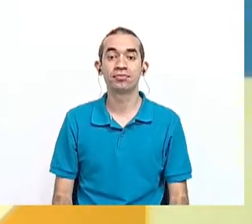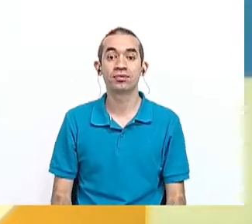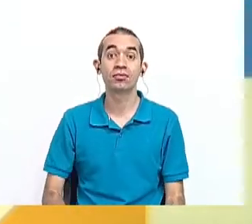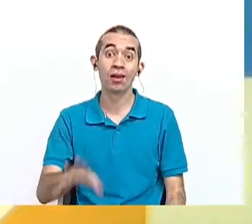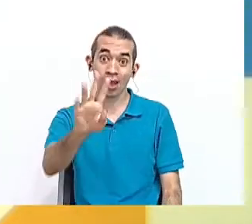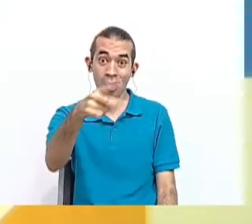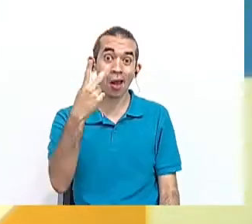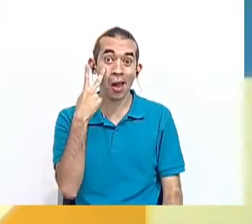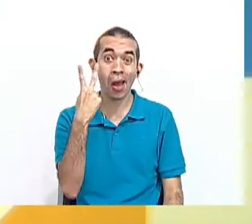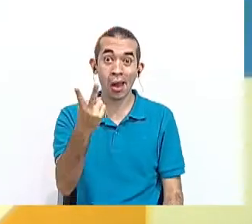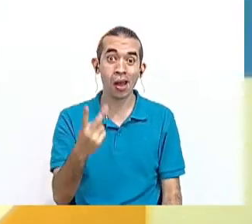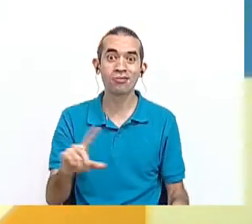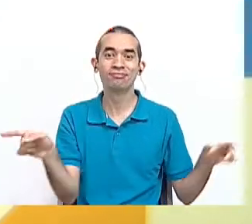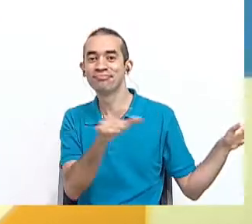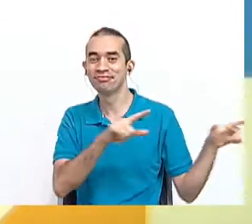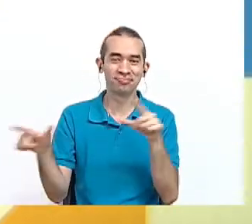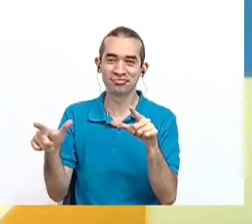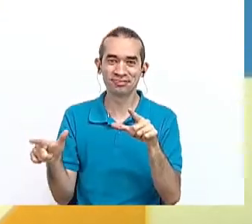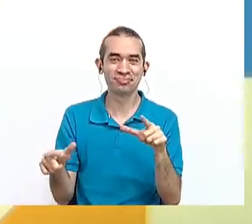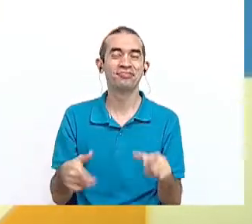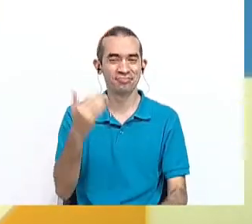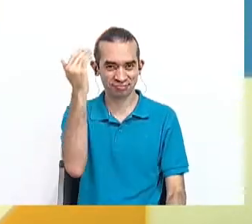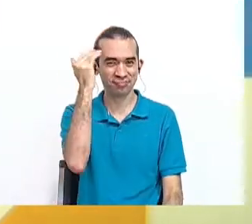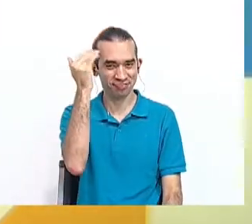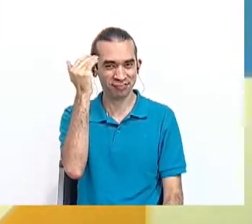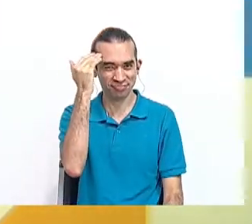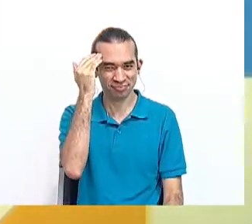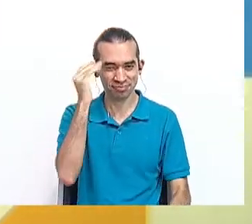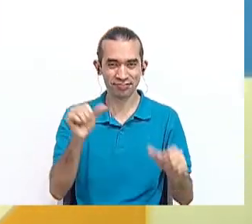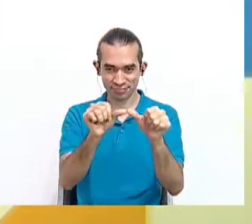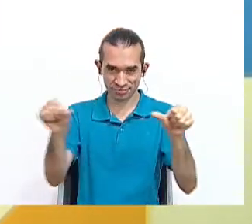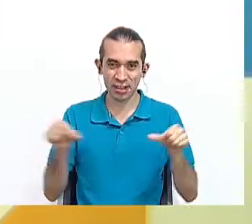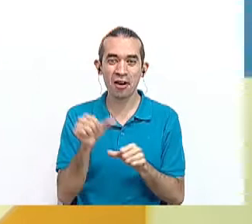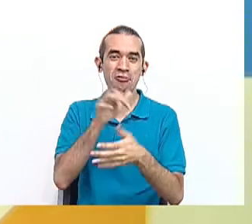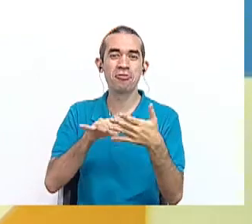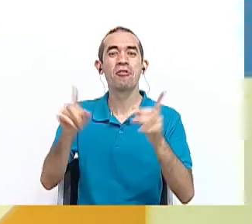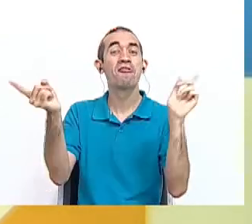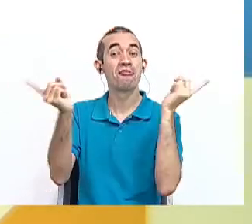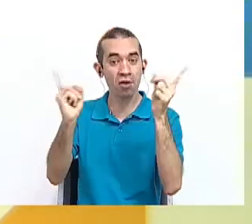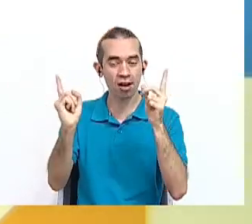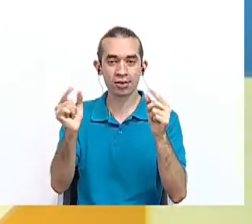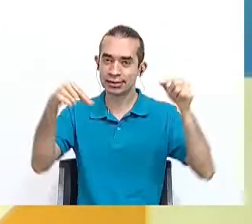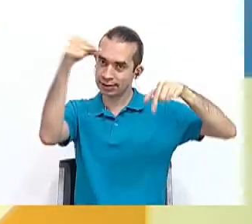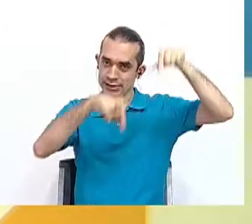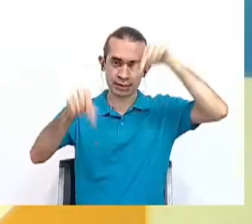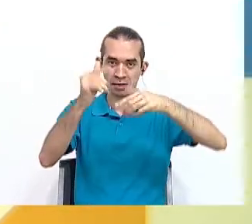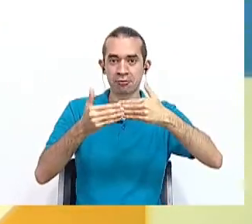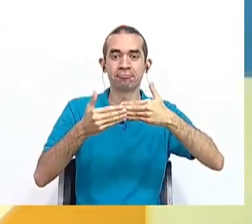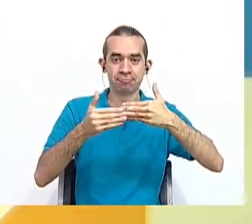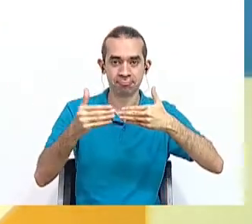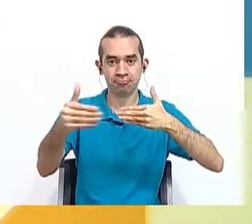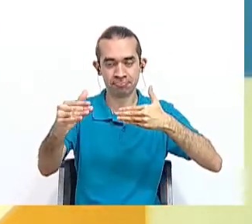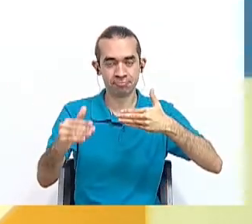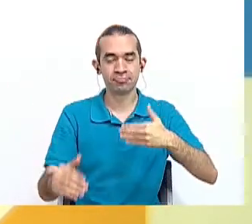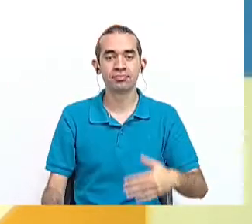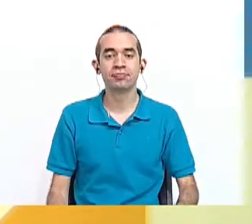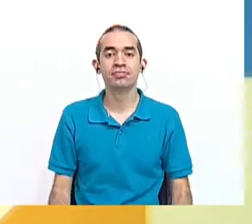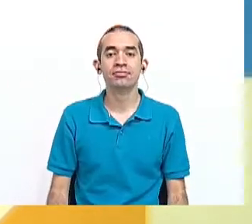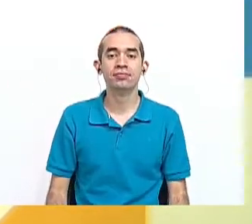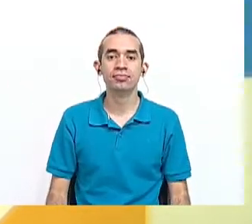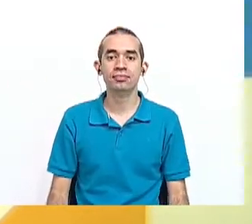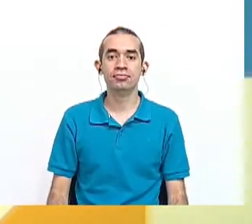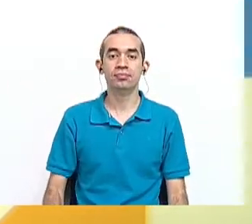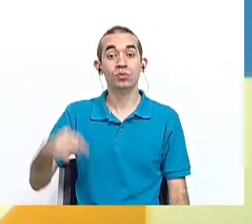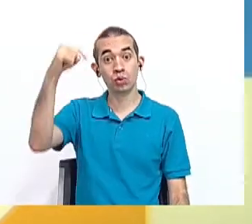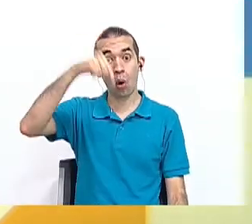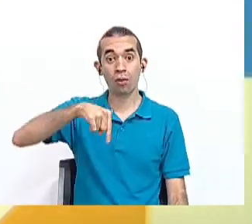Ahora sí estamos listos, ya sabiendo que nuestra área de estudio va a ser la química a partir de esta clase en adelante. Y